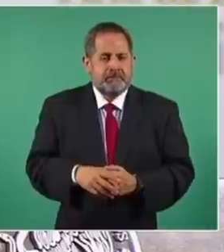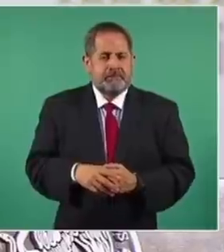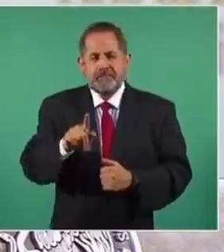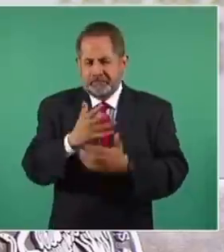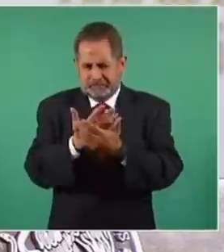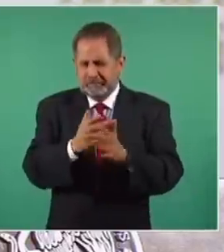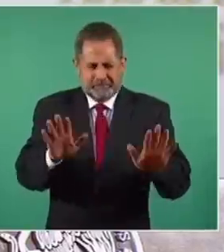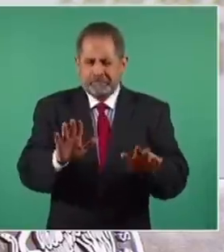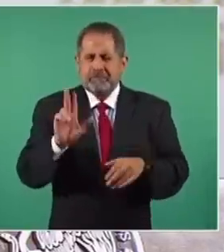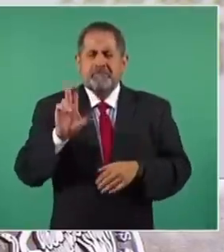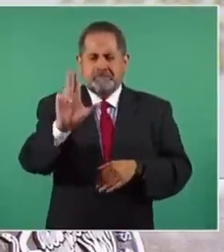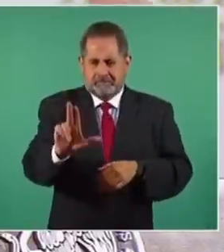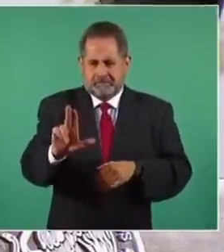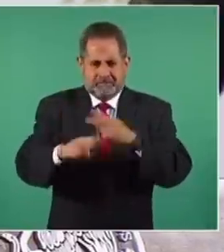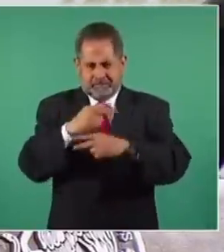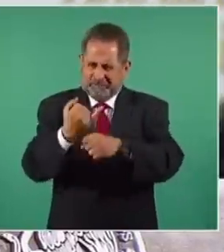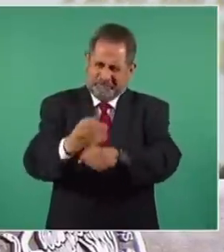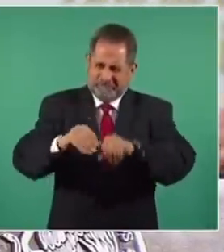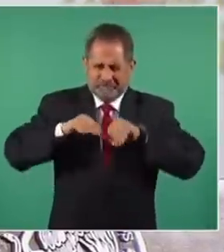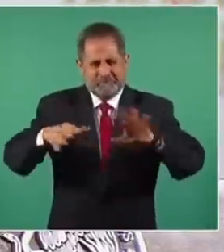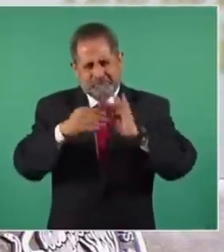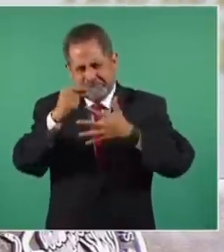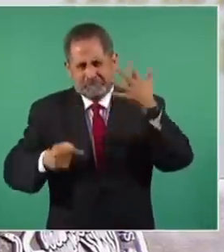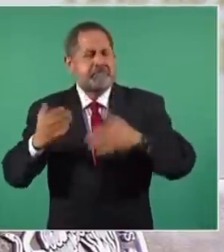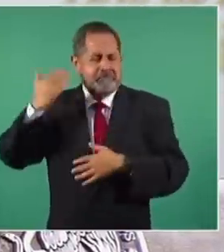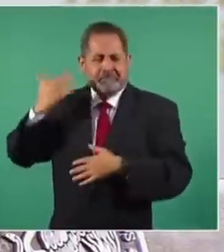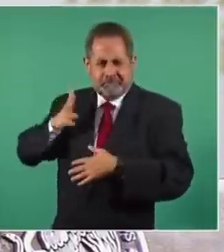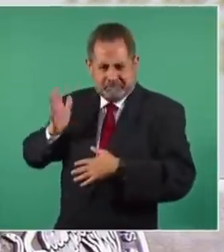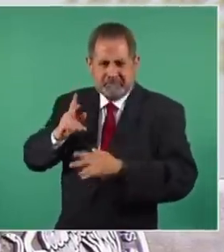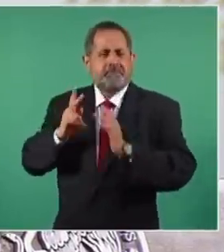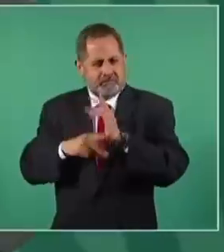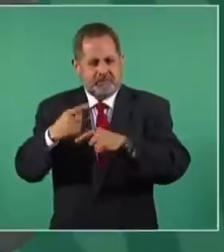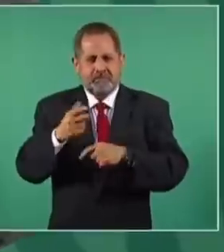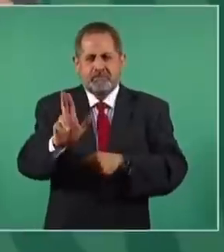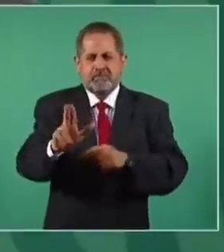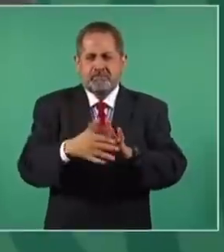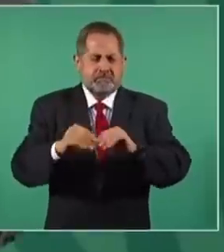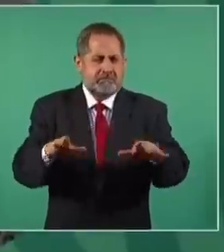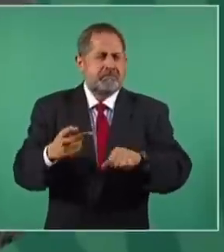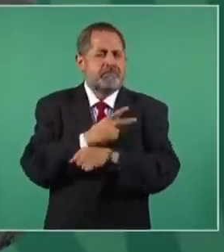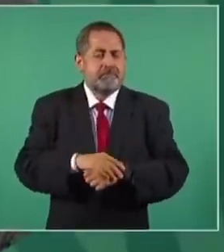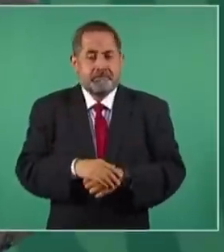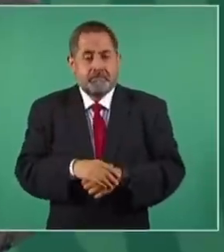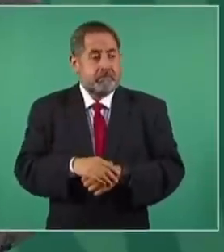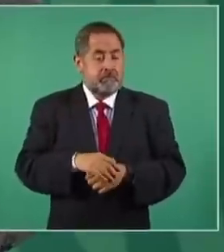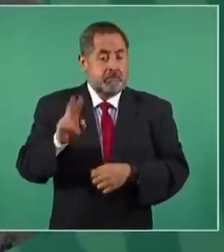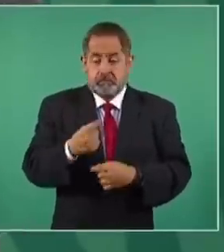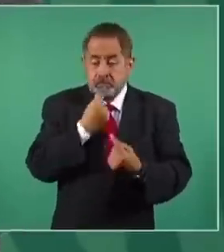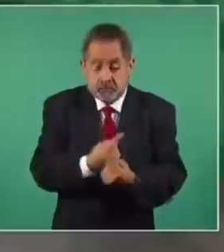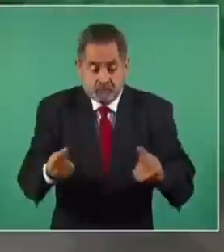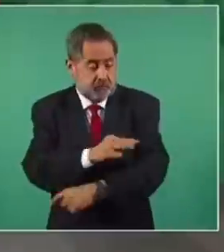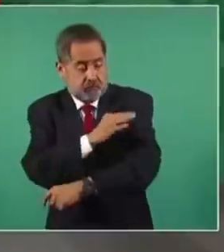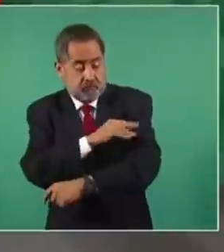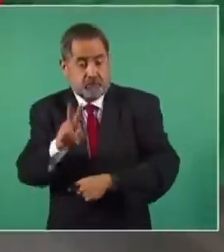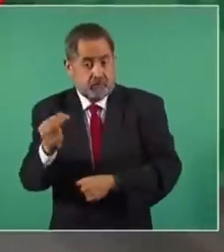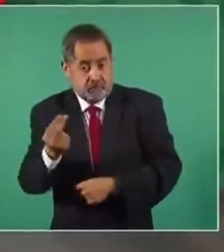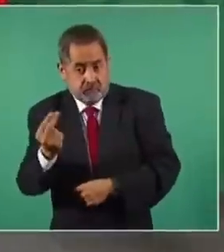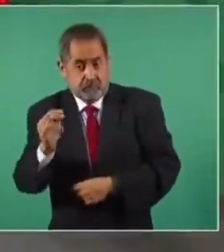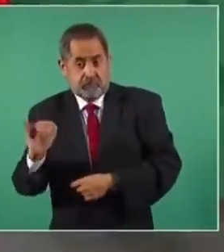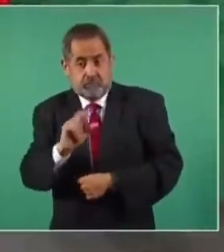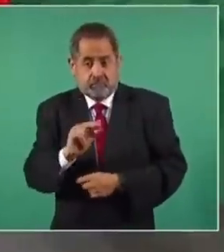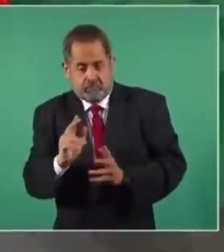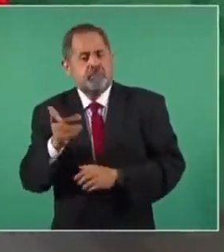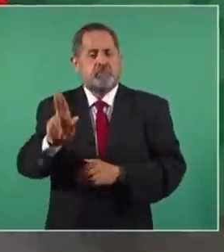Nos espere el martes, que demos toda la información, ya la hemos dado, sobre si es necesaria la vacuna o no. Porque